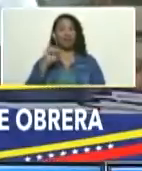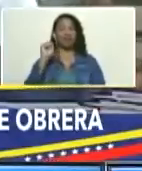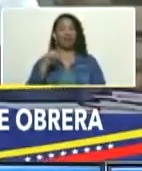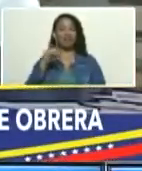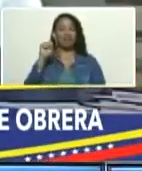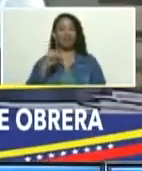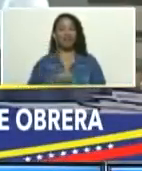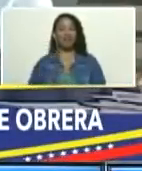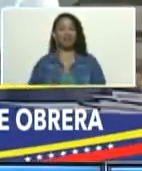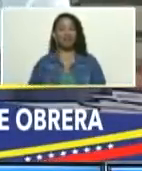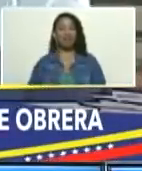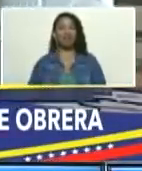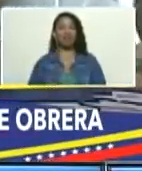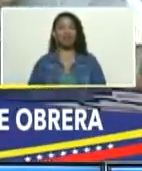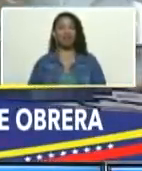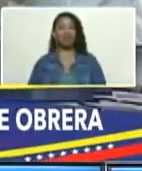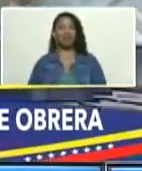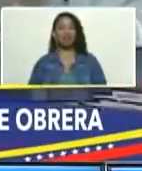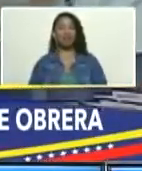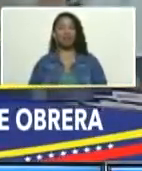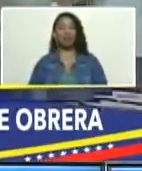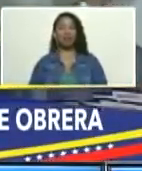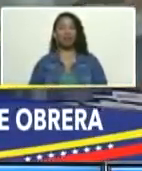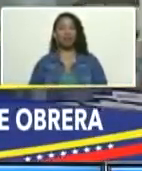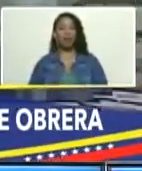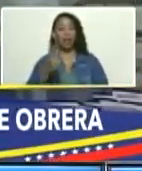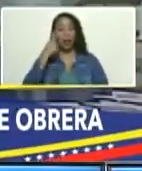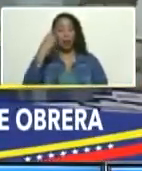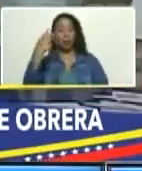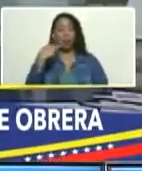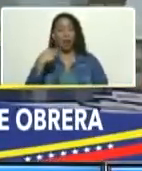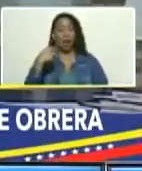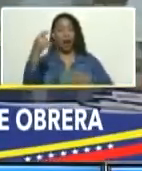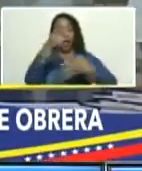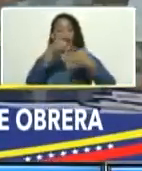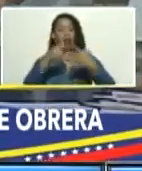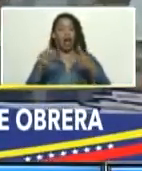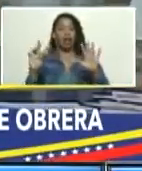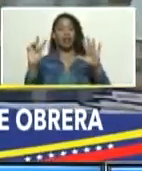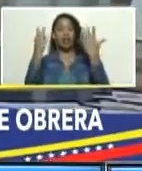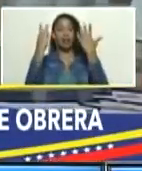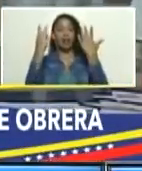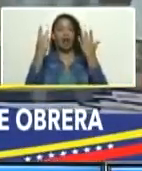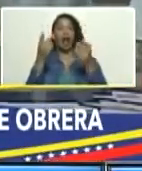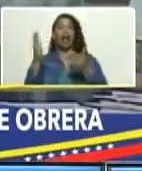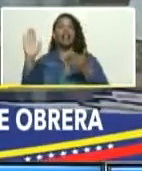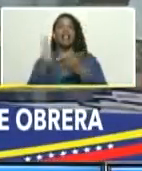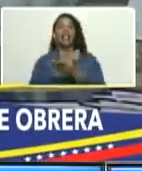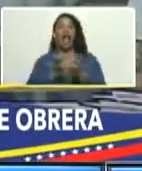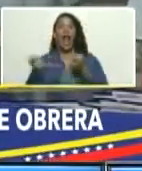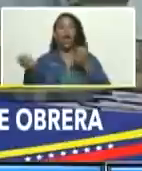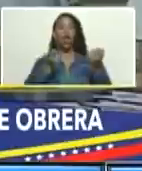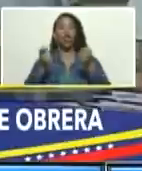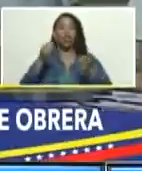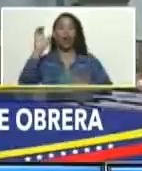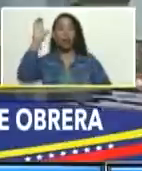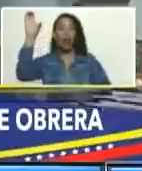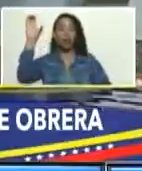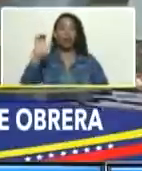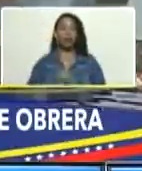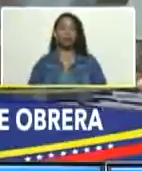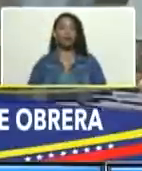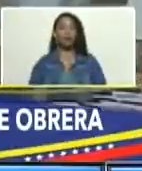Sí, linda, pues. Sexta línea. La descolonización de nuestra patria,